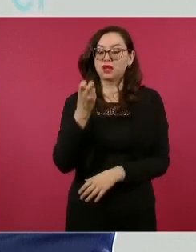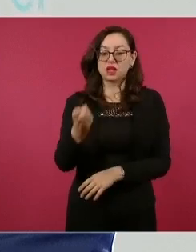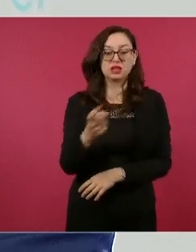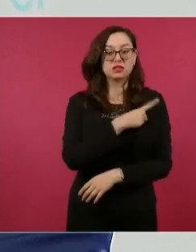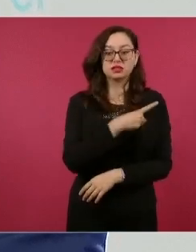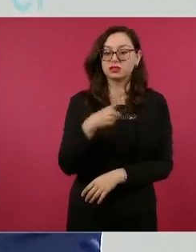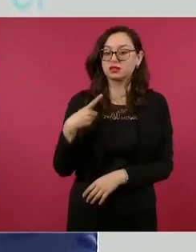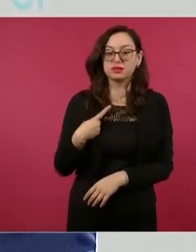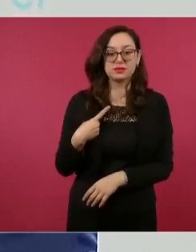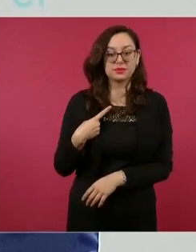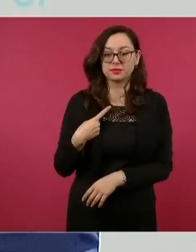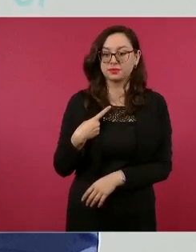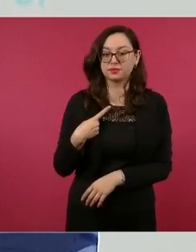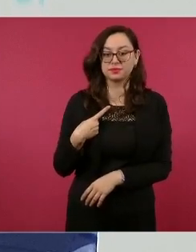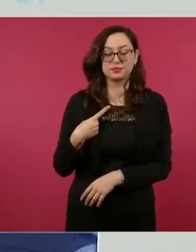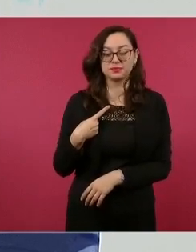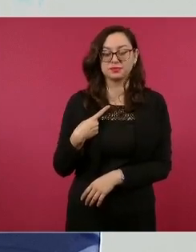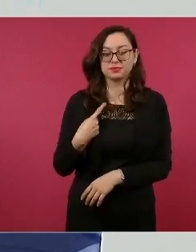Si acaso,